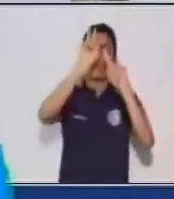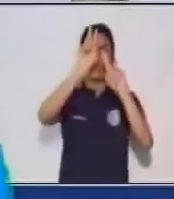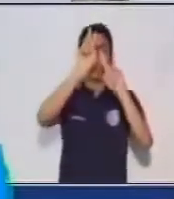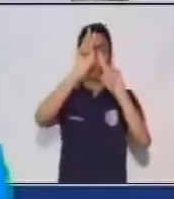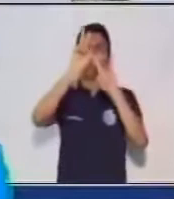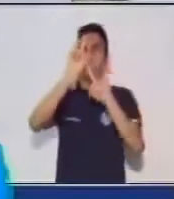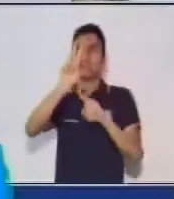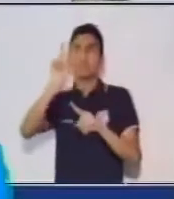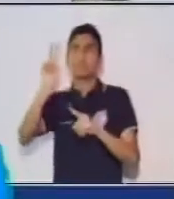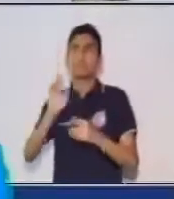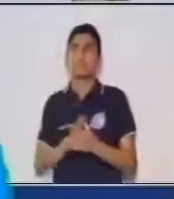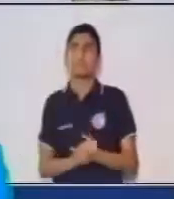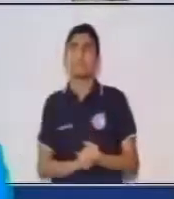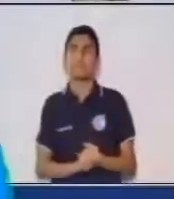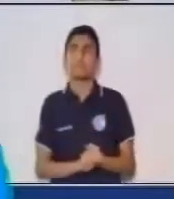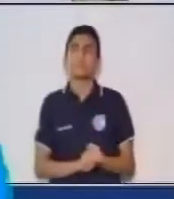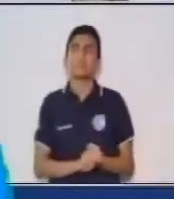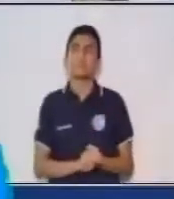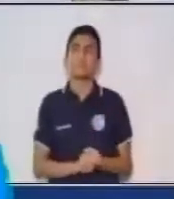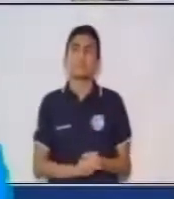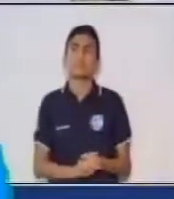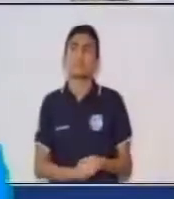x, x